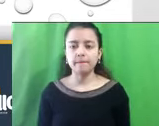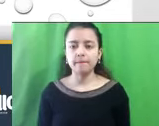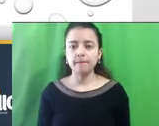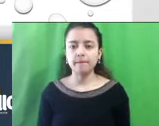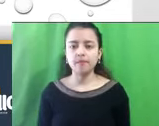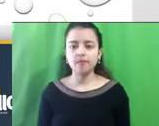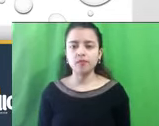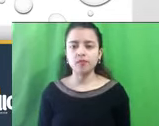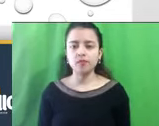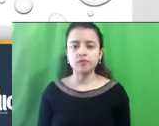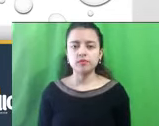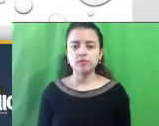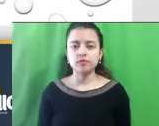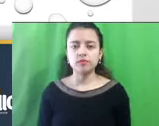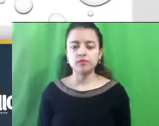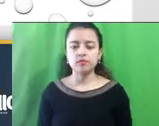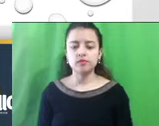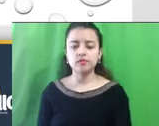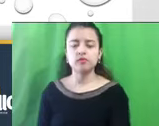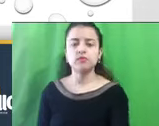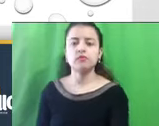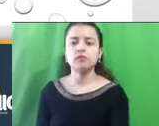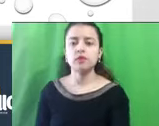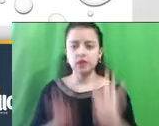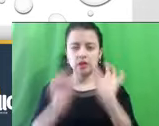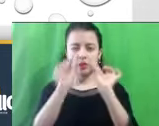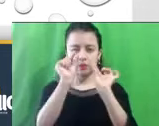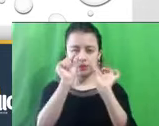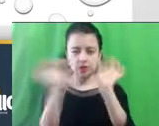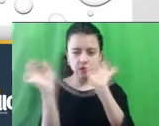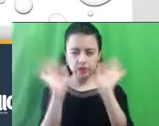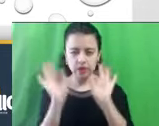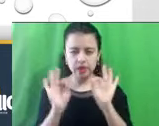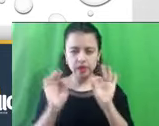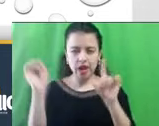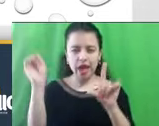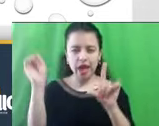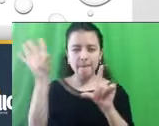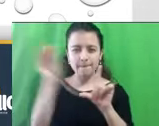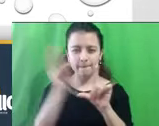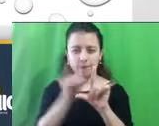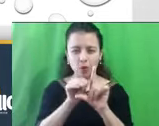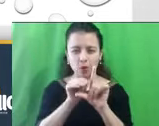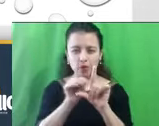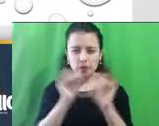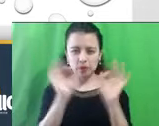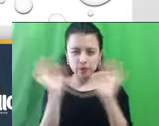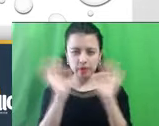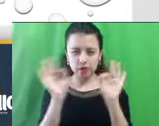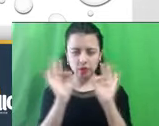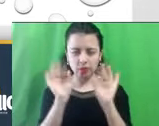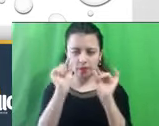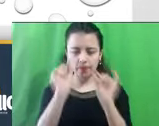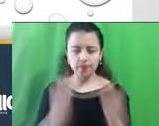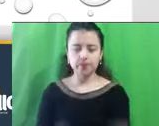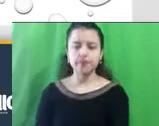Bueno, estamos ajustando el tema de la presentación, denos unos minutos también para proyectarla